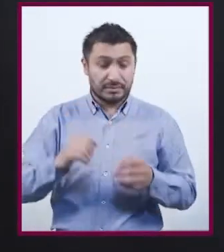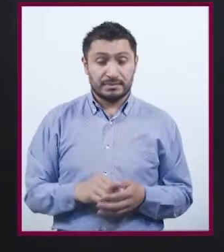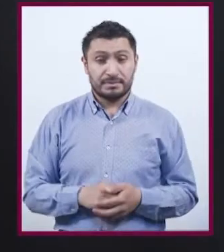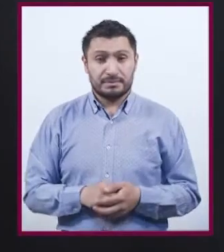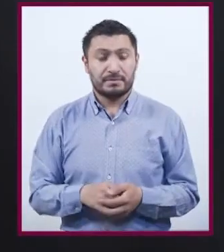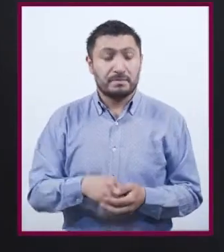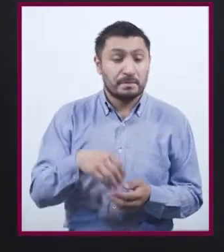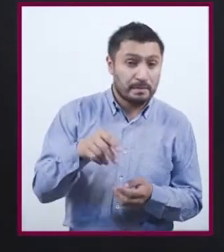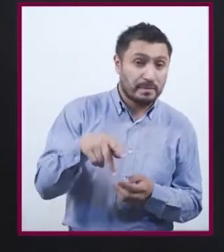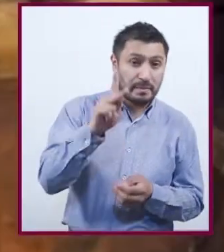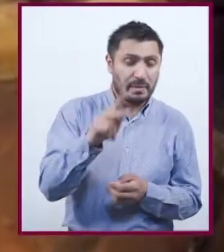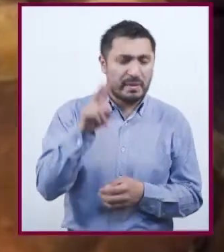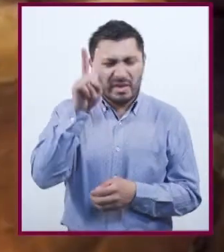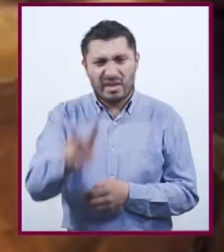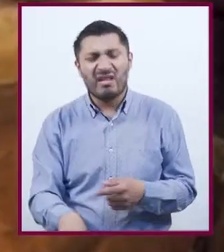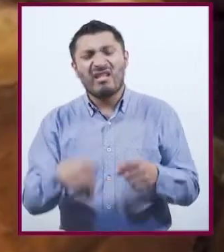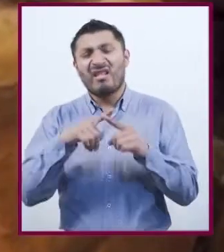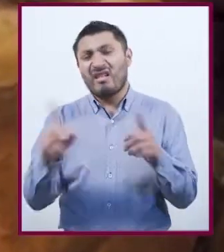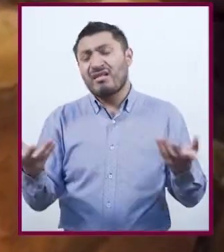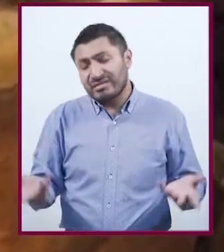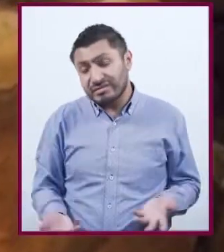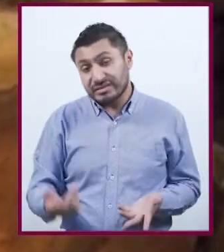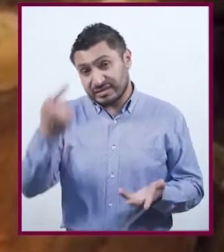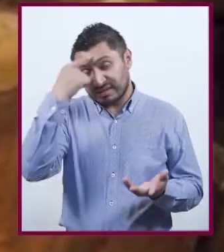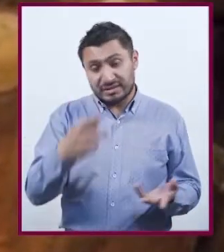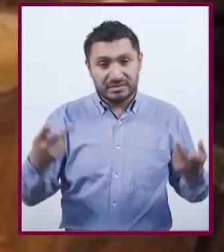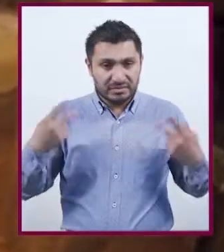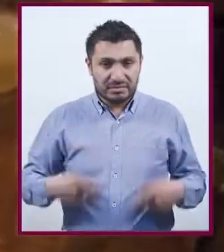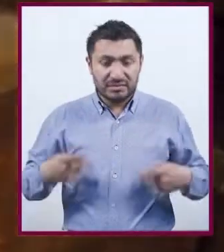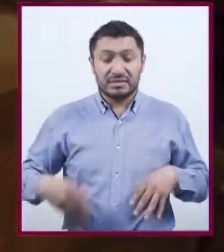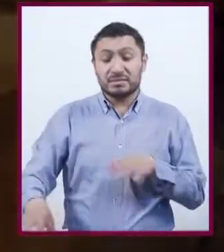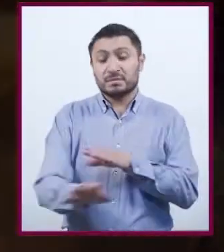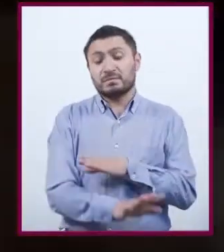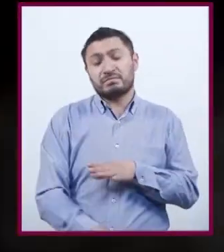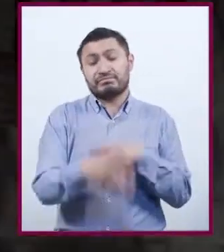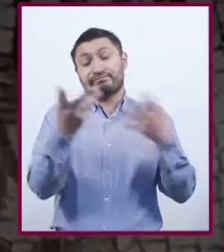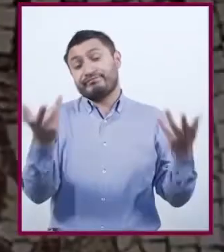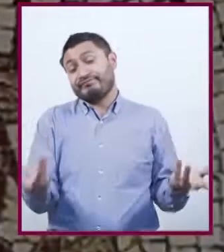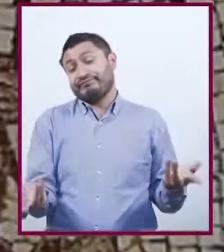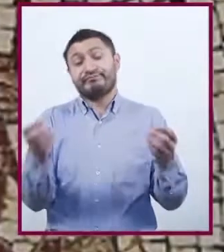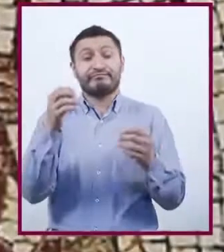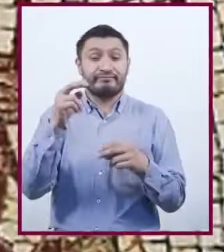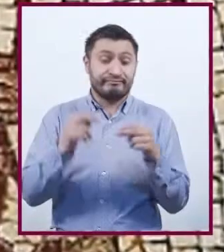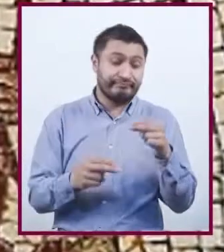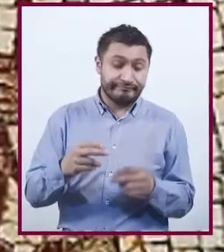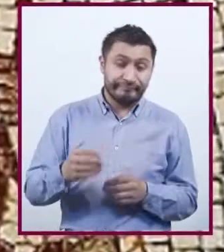pertenecía a la clase alta. Sin embargo, una realidad muy diferente pintaba